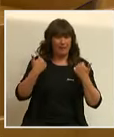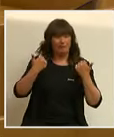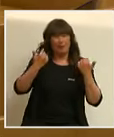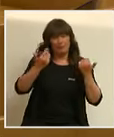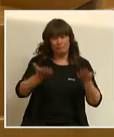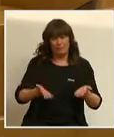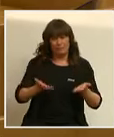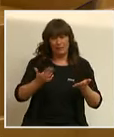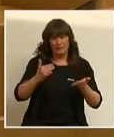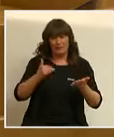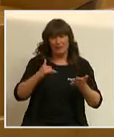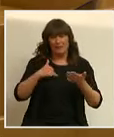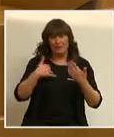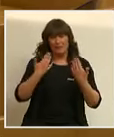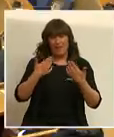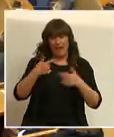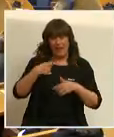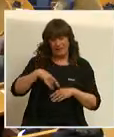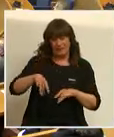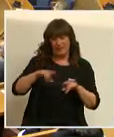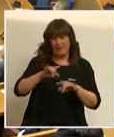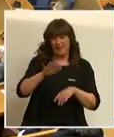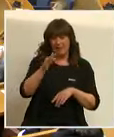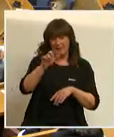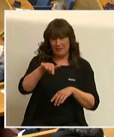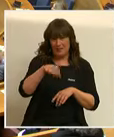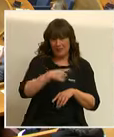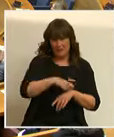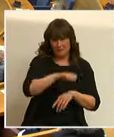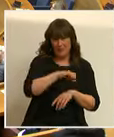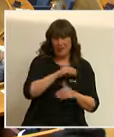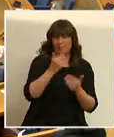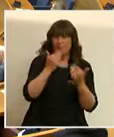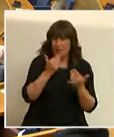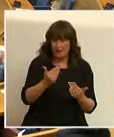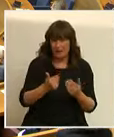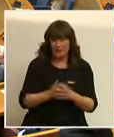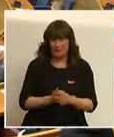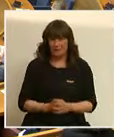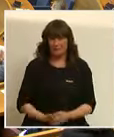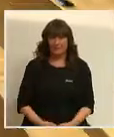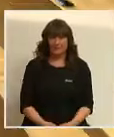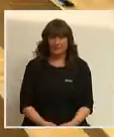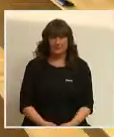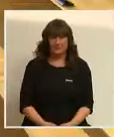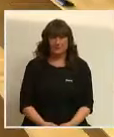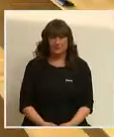tierra y a España. Muchas gracias.